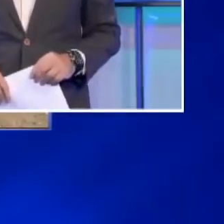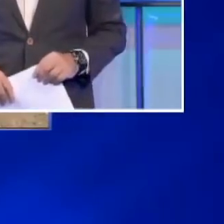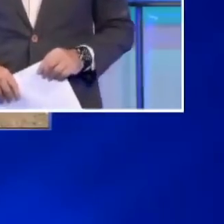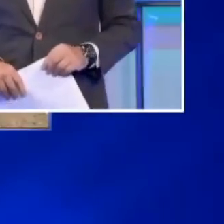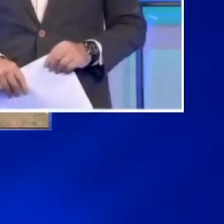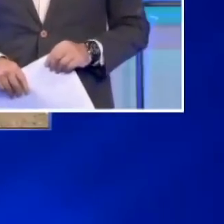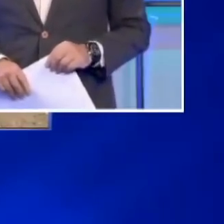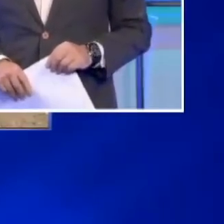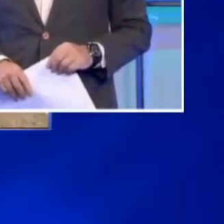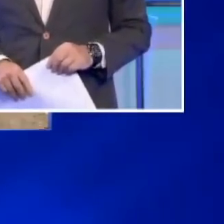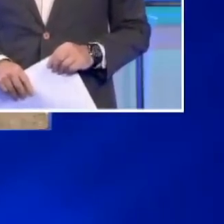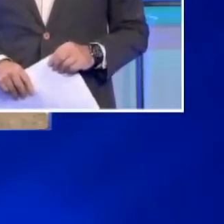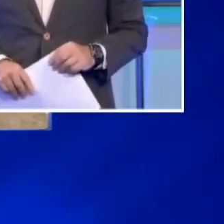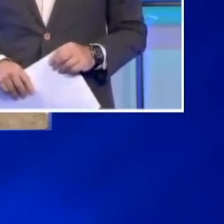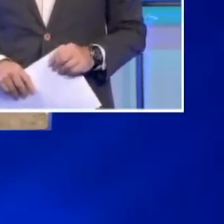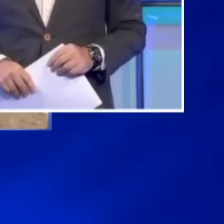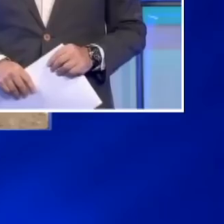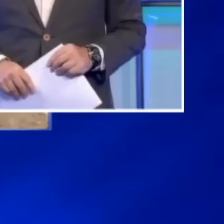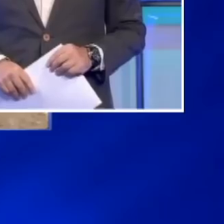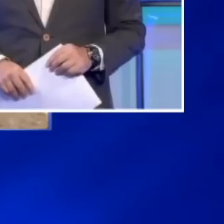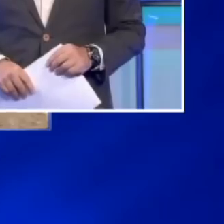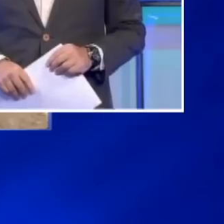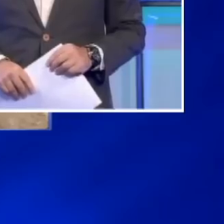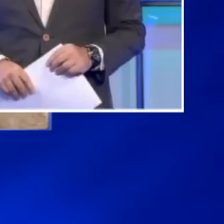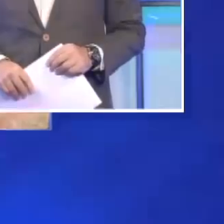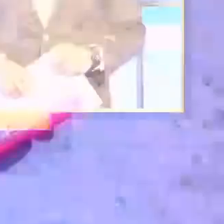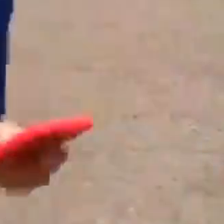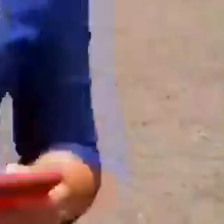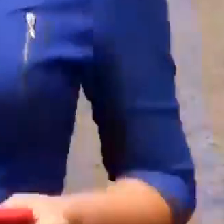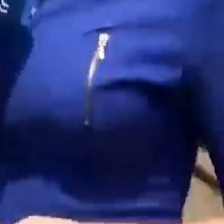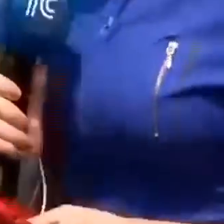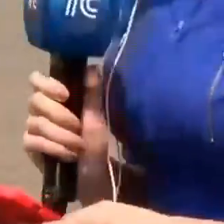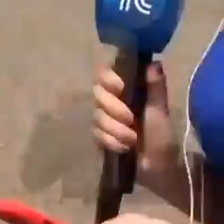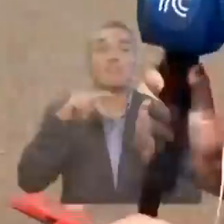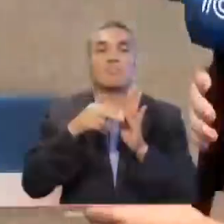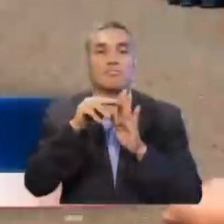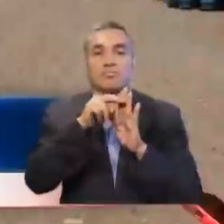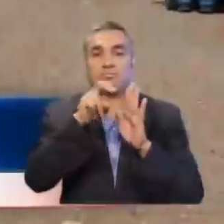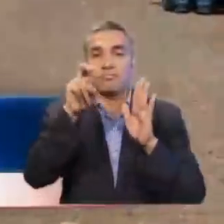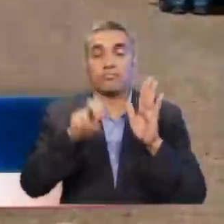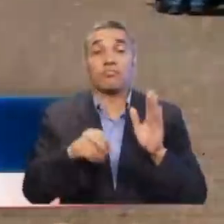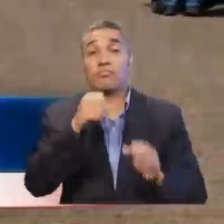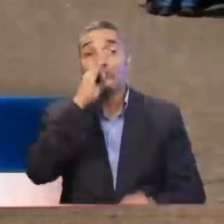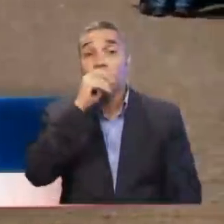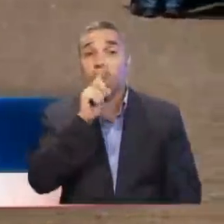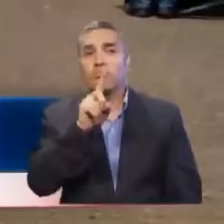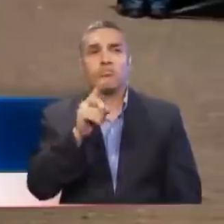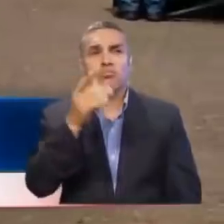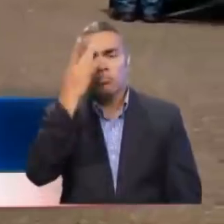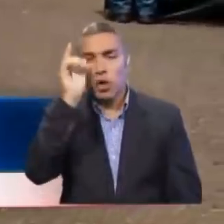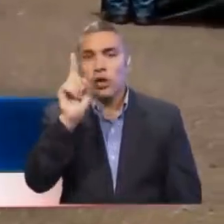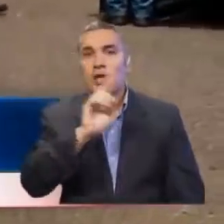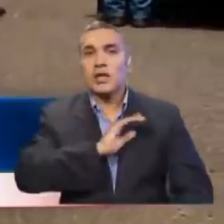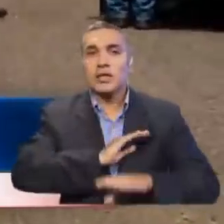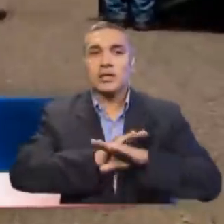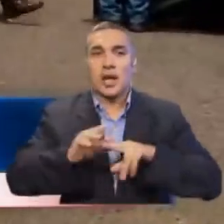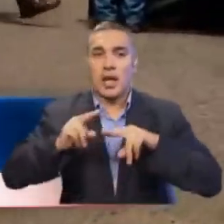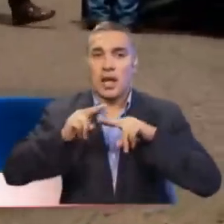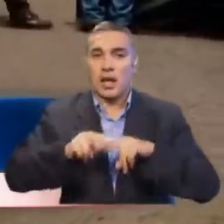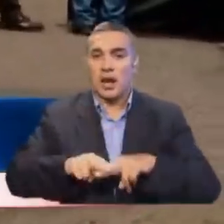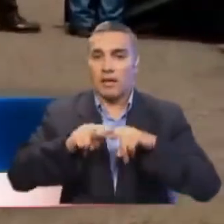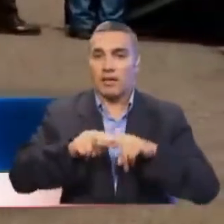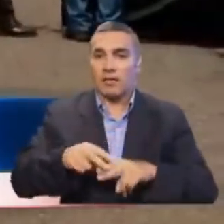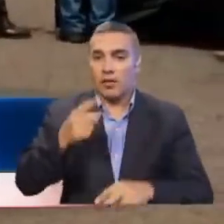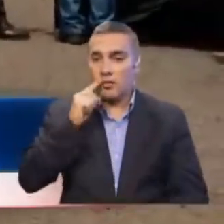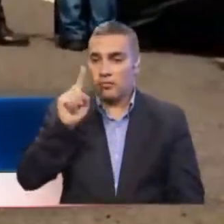qué tal amigos como pueden observar aquí está la ambulancia de la morgue de la ct porque ya revisaron y